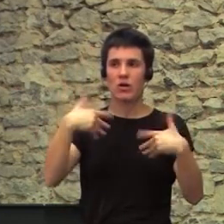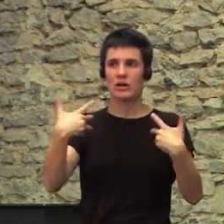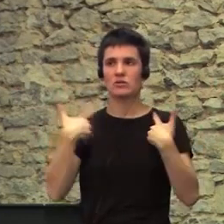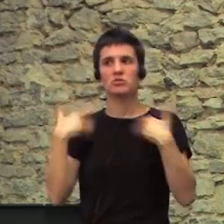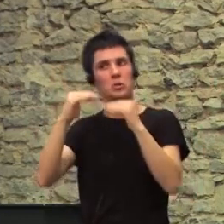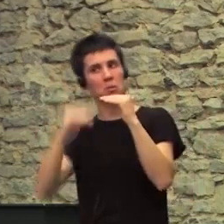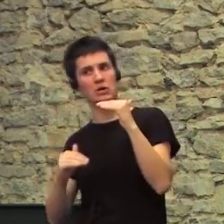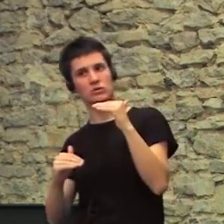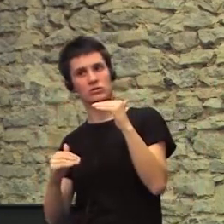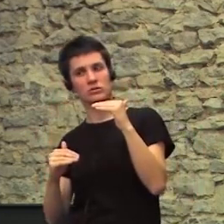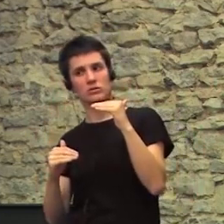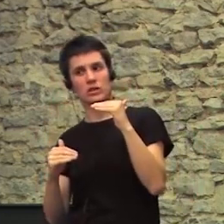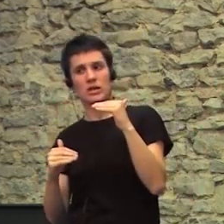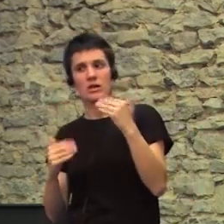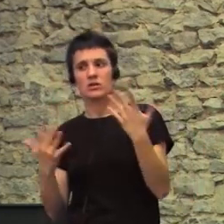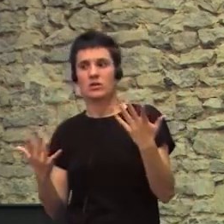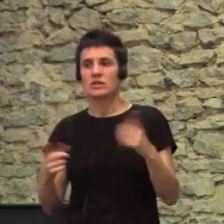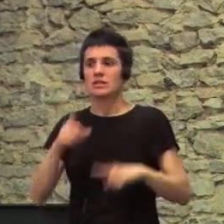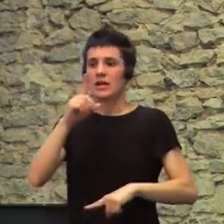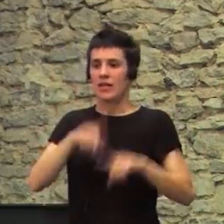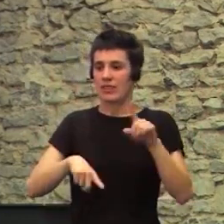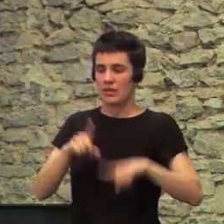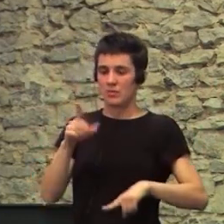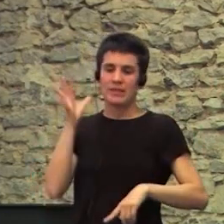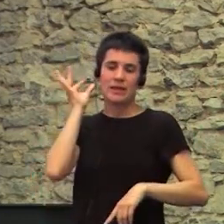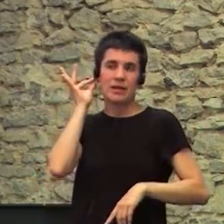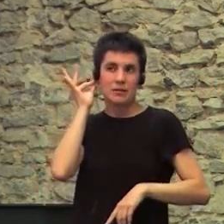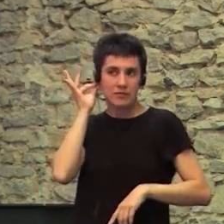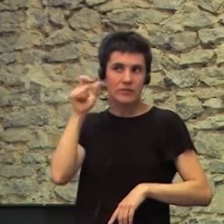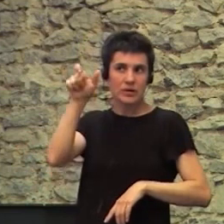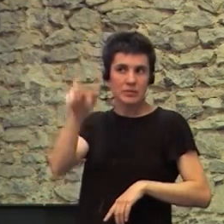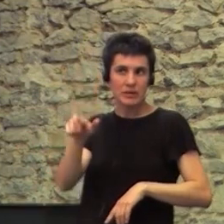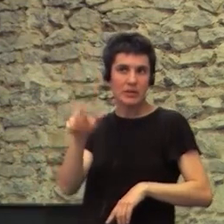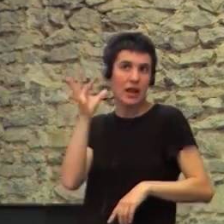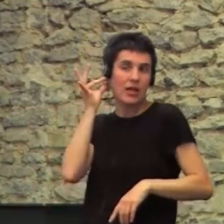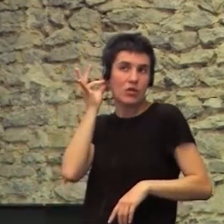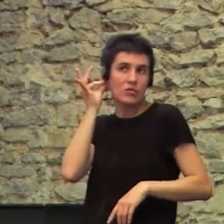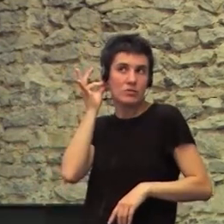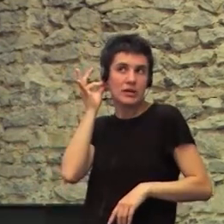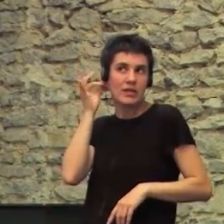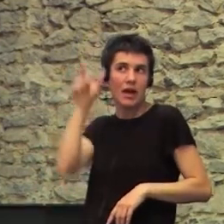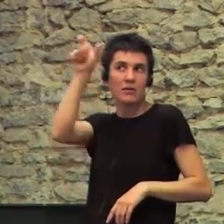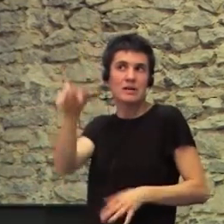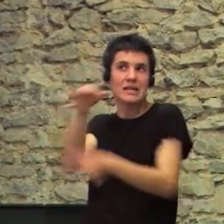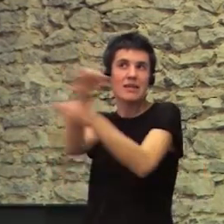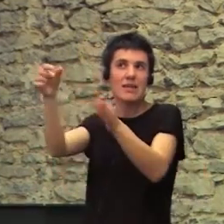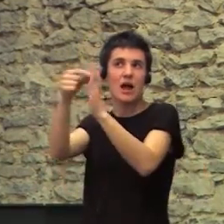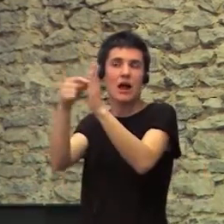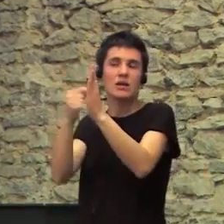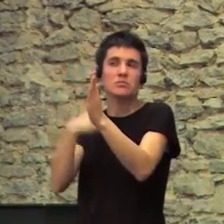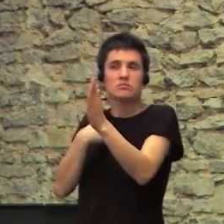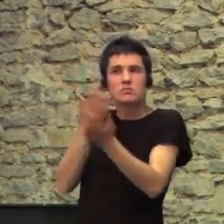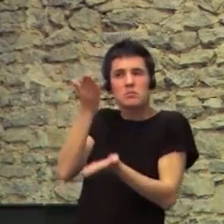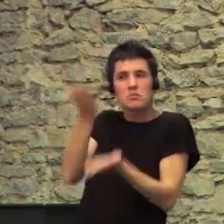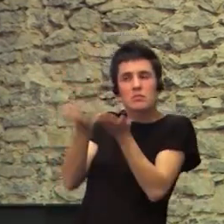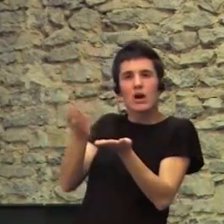Es curioso que se depende del grado de devaluación de la feminidad. Esas mujeres tenían muchas, muchas cosas en común y se podían